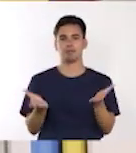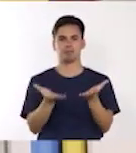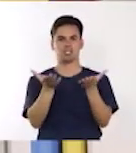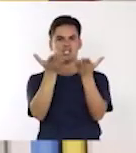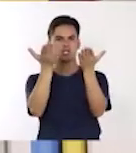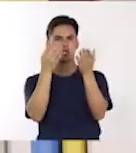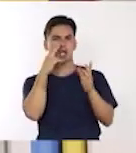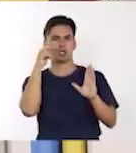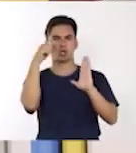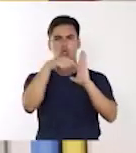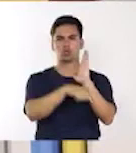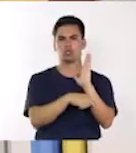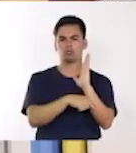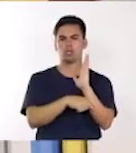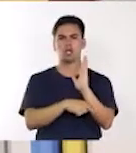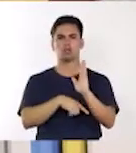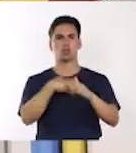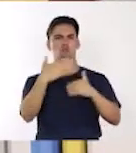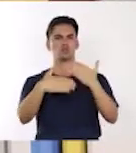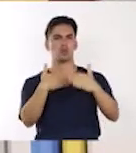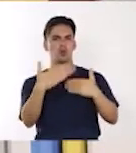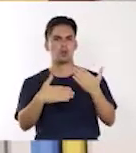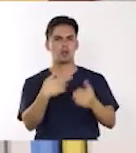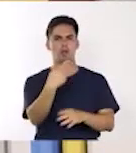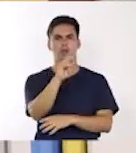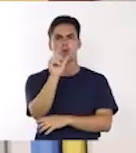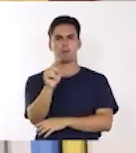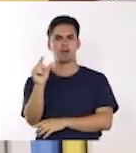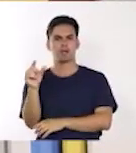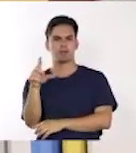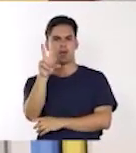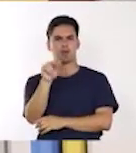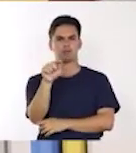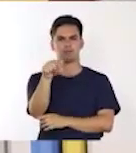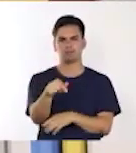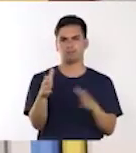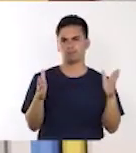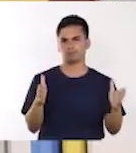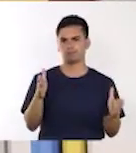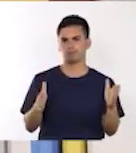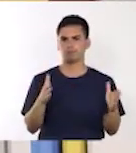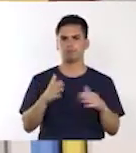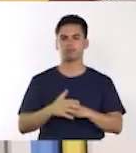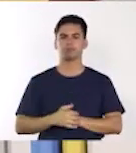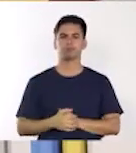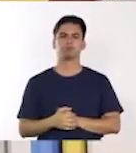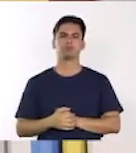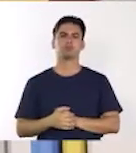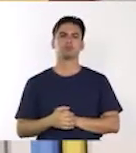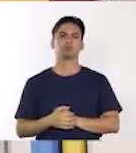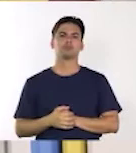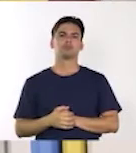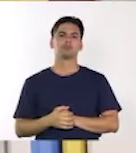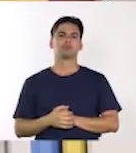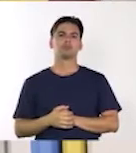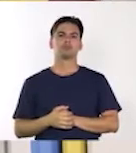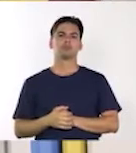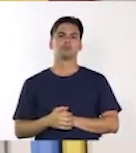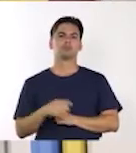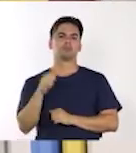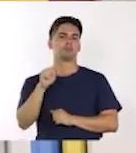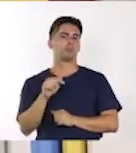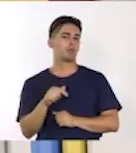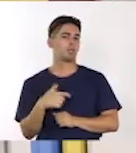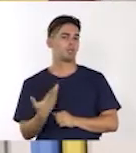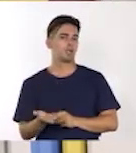adquirido, de los problemas que afectan a la humanidad en la contemporaneidad y